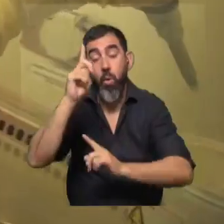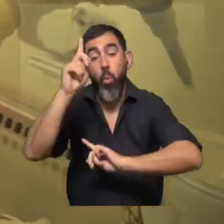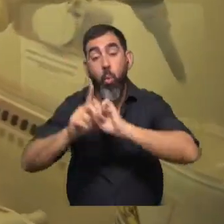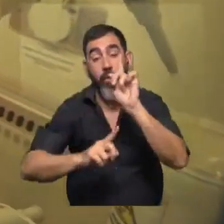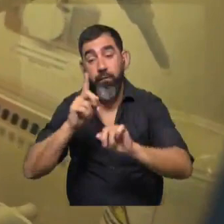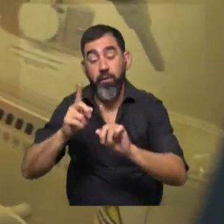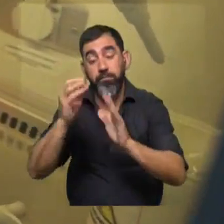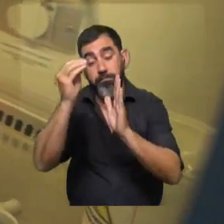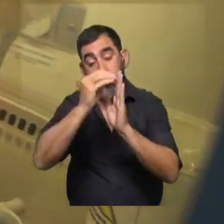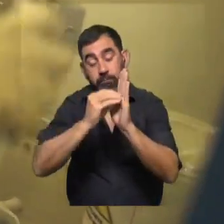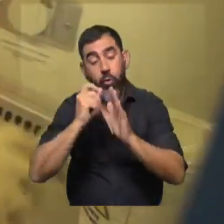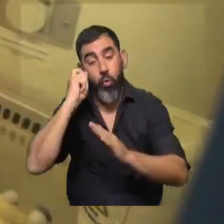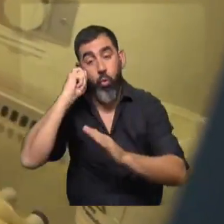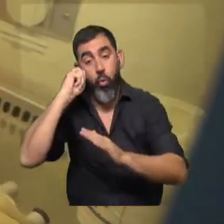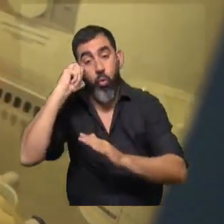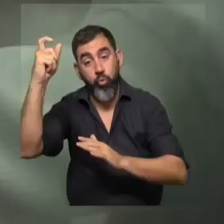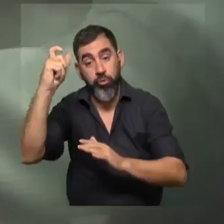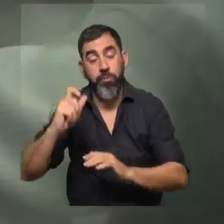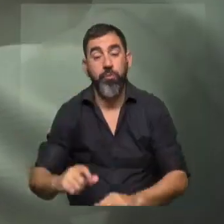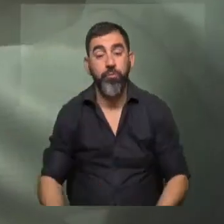universitario, de registro de conocimiento.